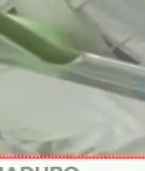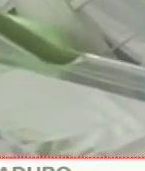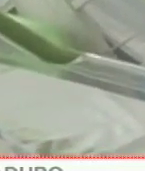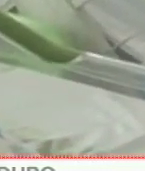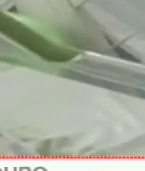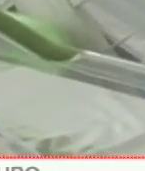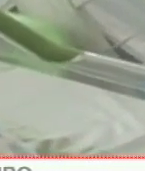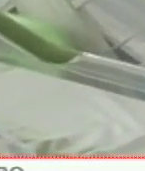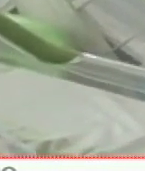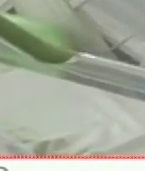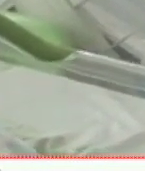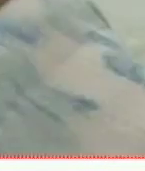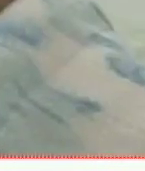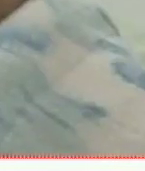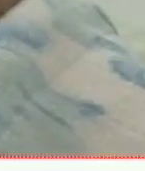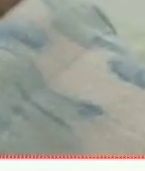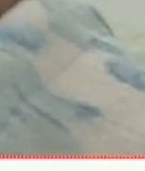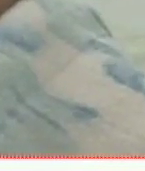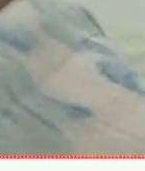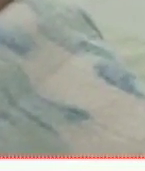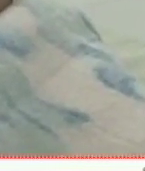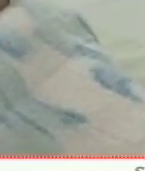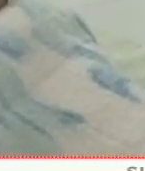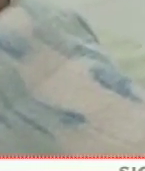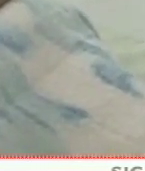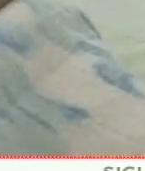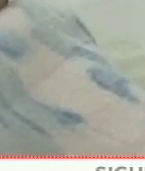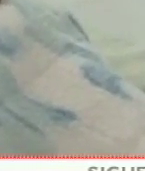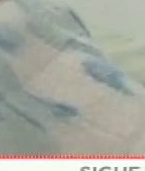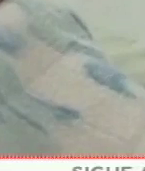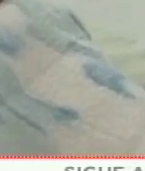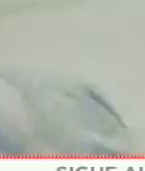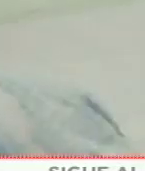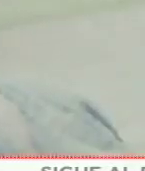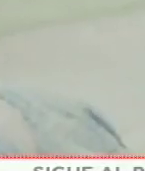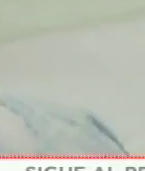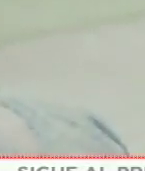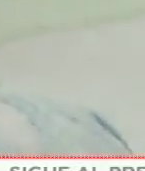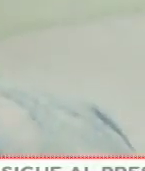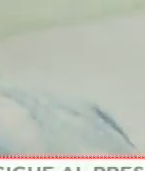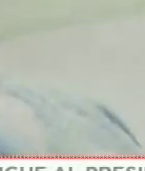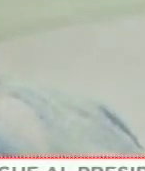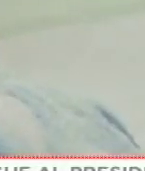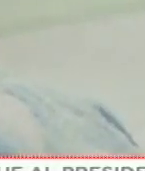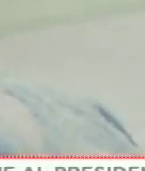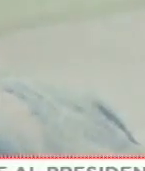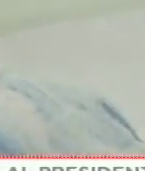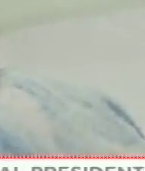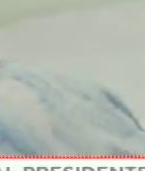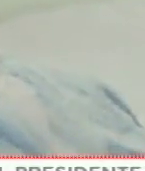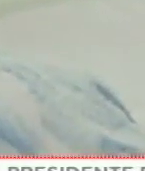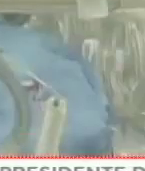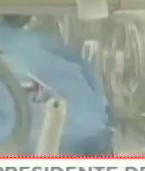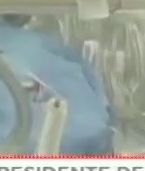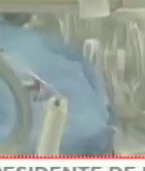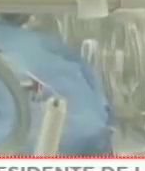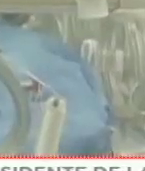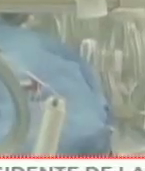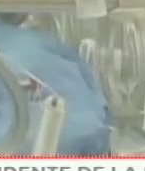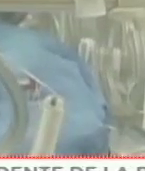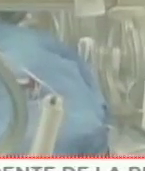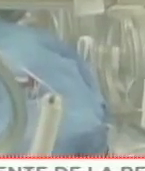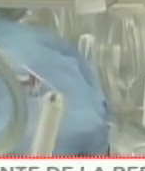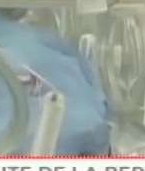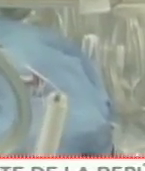está constituido por 625 trabajadores, entre ellos 57 médicos, con la finalidad de dar